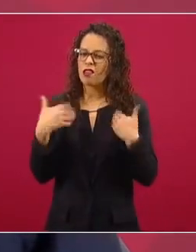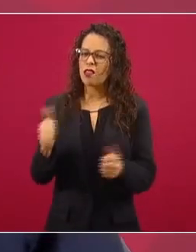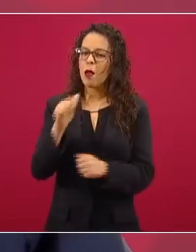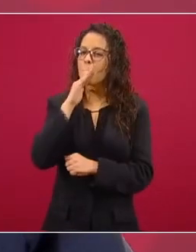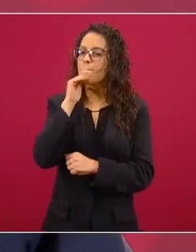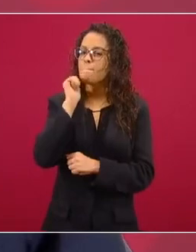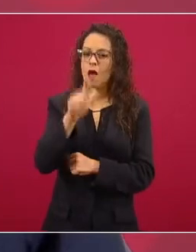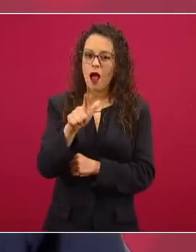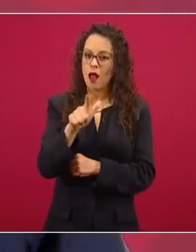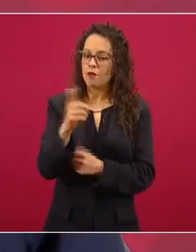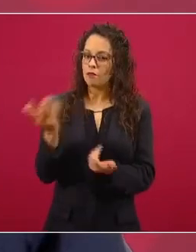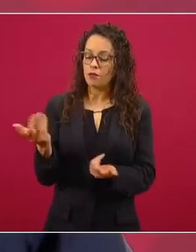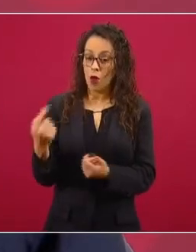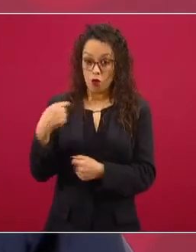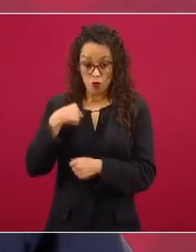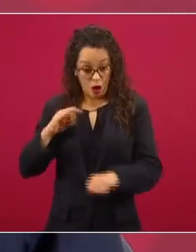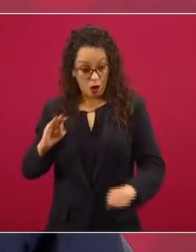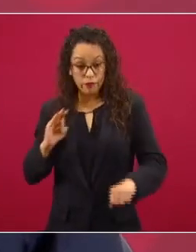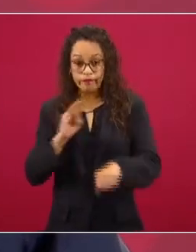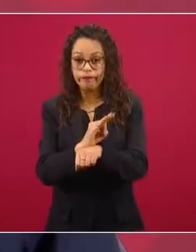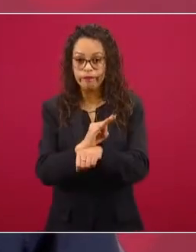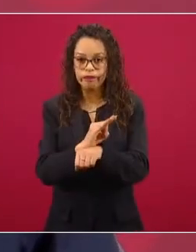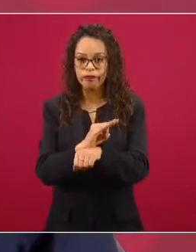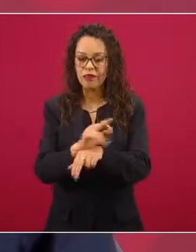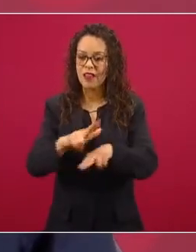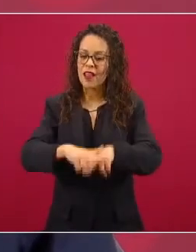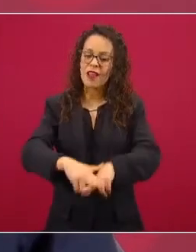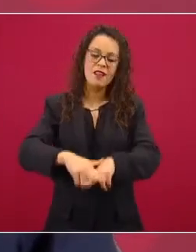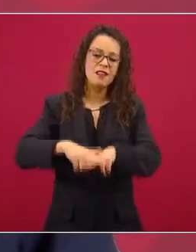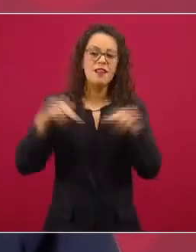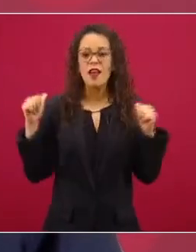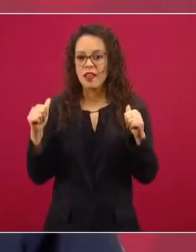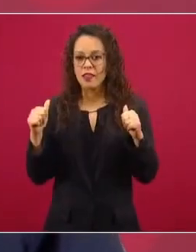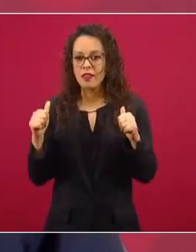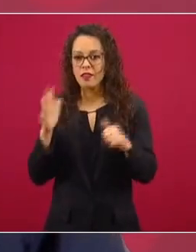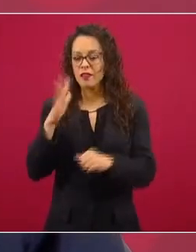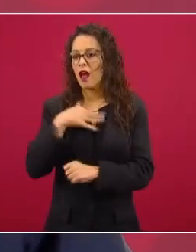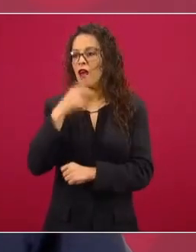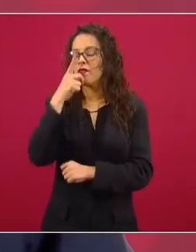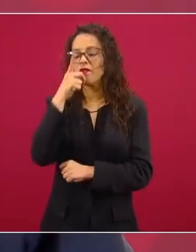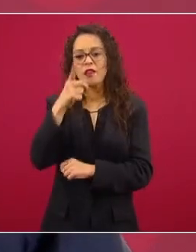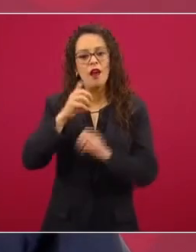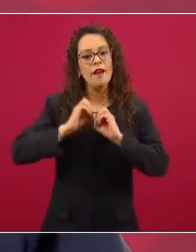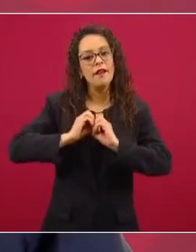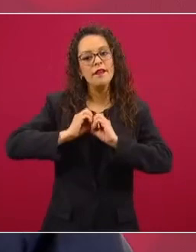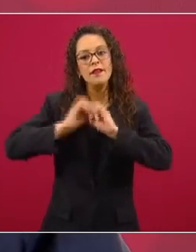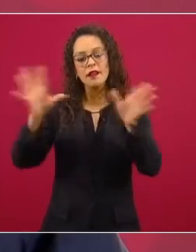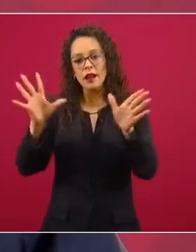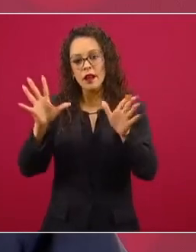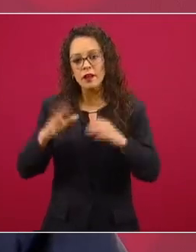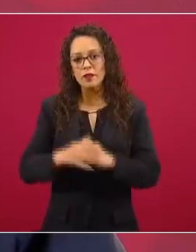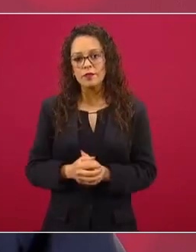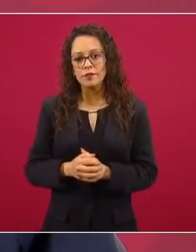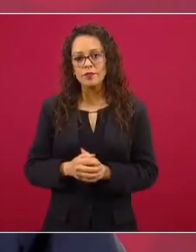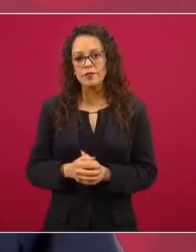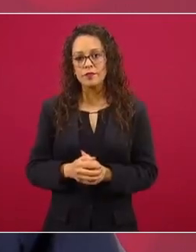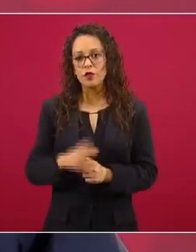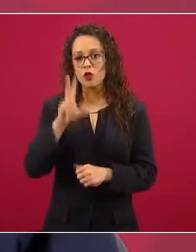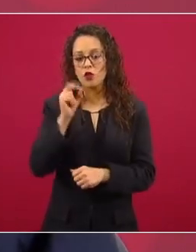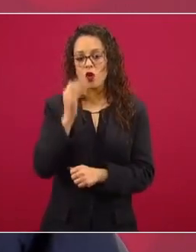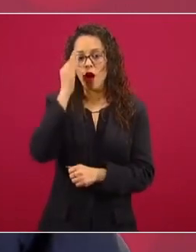estoy yo protegiendo a nadie. He sido muy claro no hay impunidad,